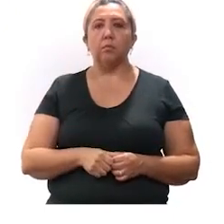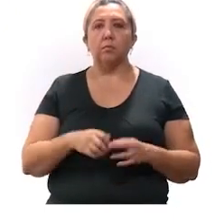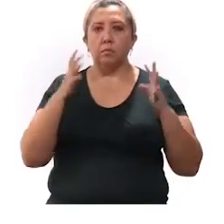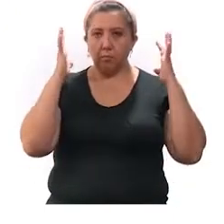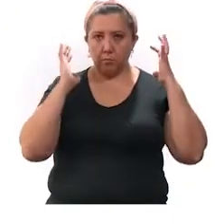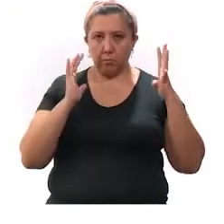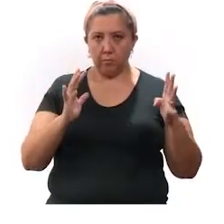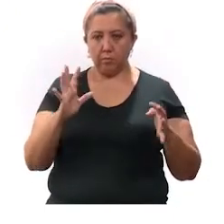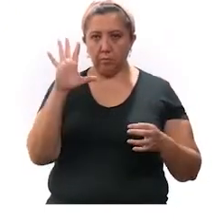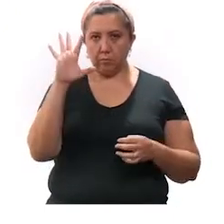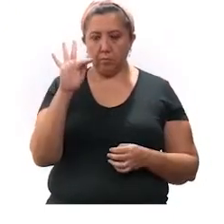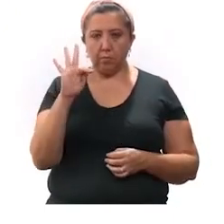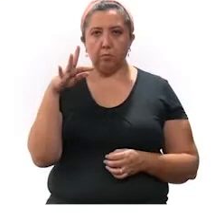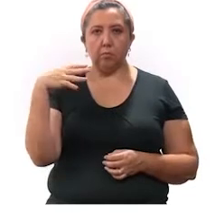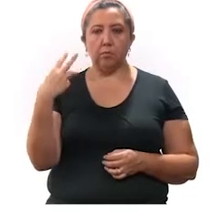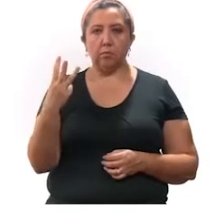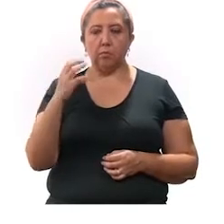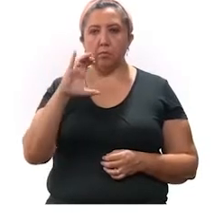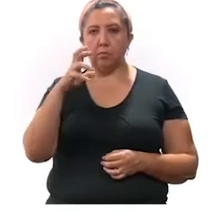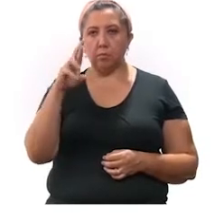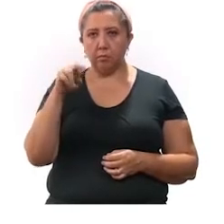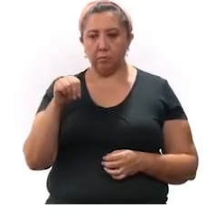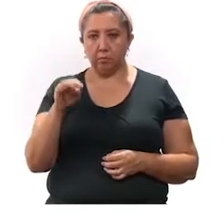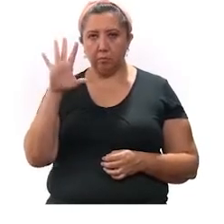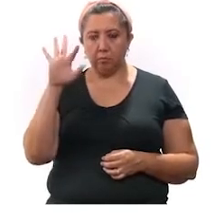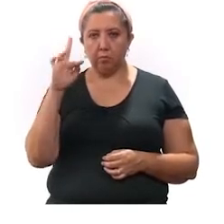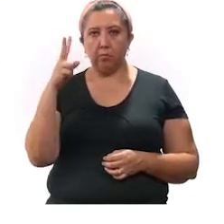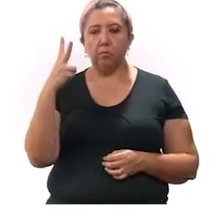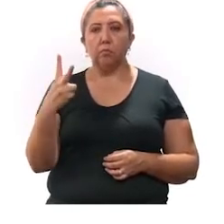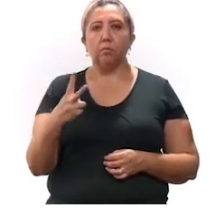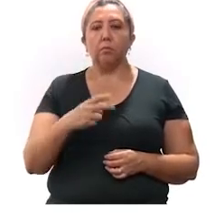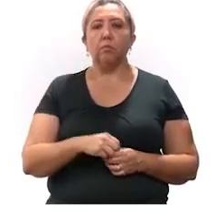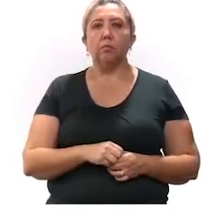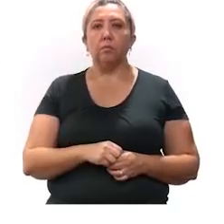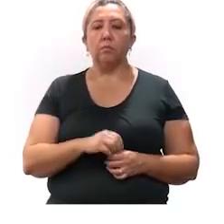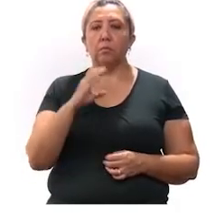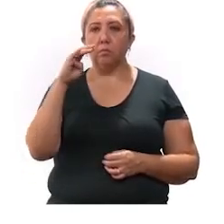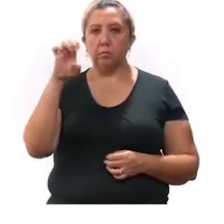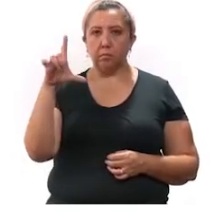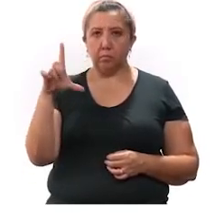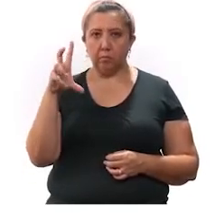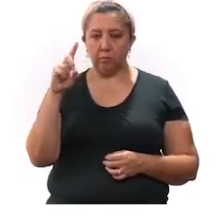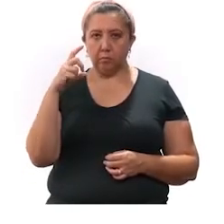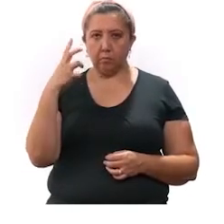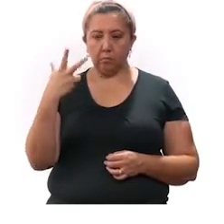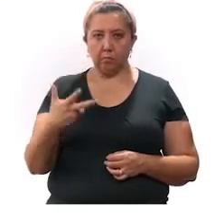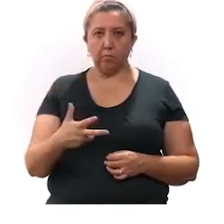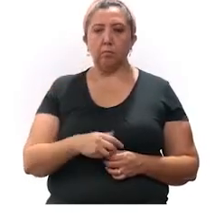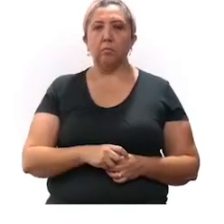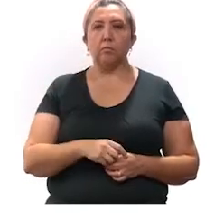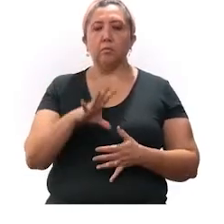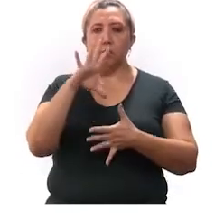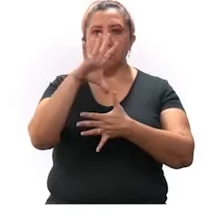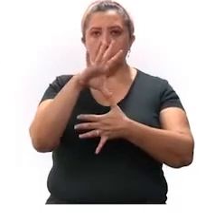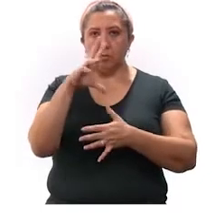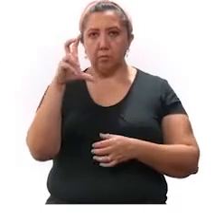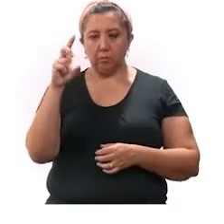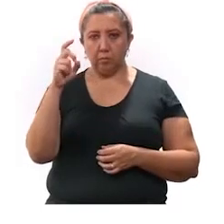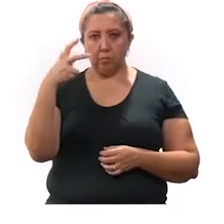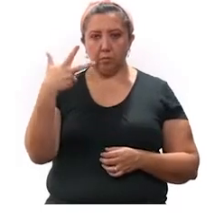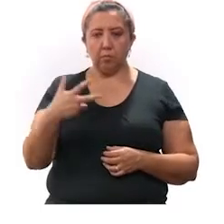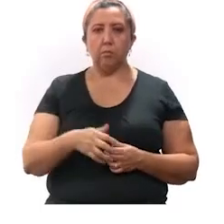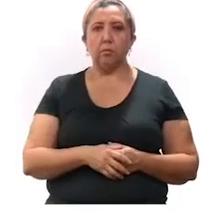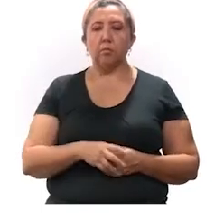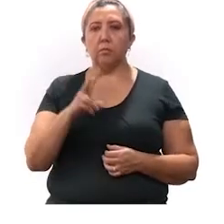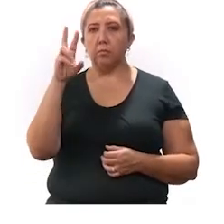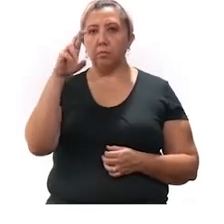Francisco de Montejo, 43, Chuburnada Hidalgo, 42, Ciudad Cauquel, 38, Las Américas,